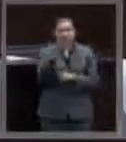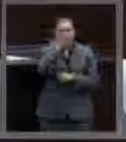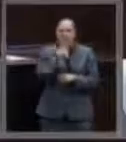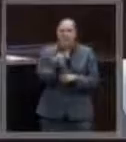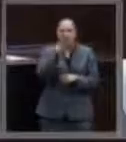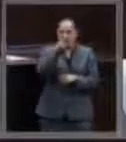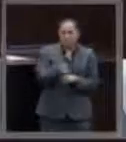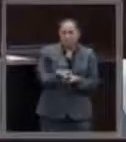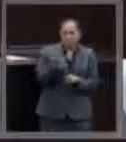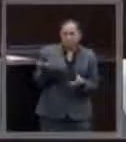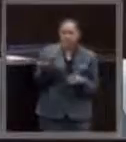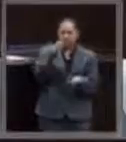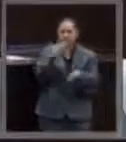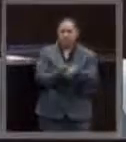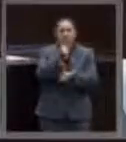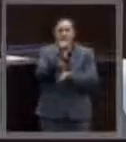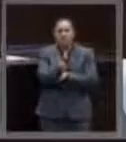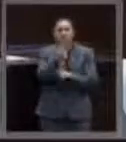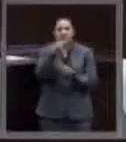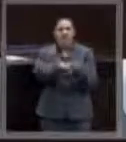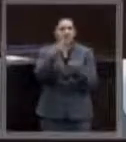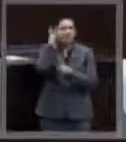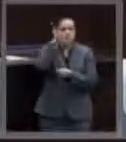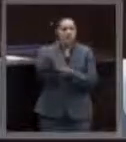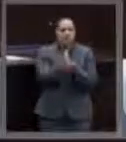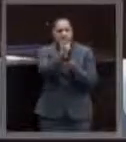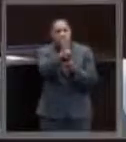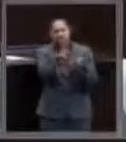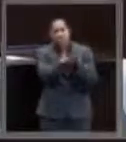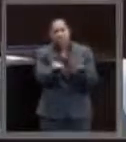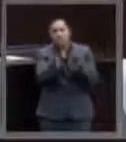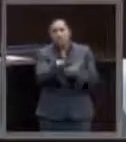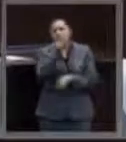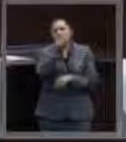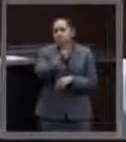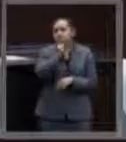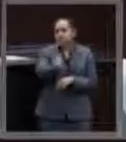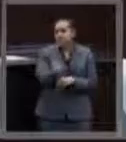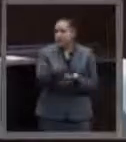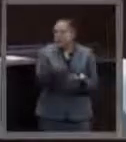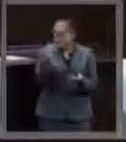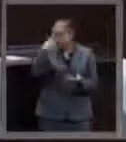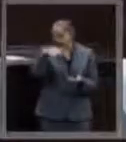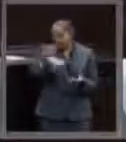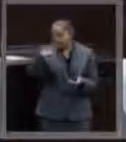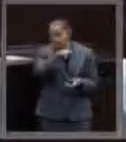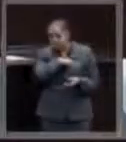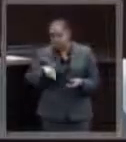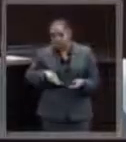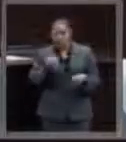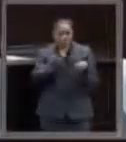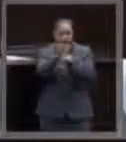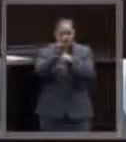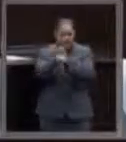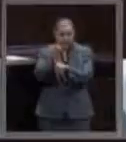a mediano oa largo plazo para las propias entidades o municipios que gobiernan aquí se habla de